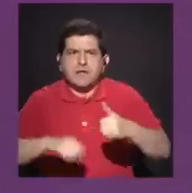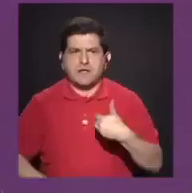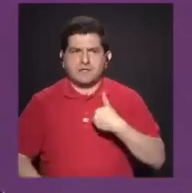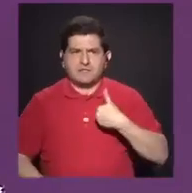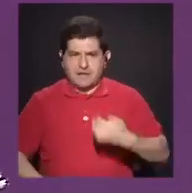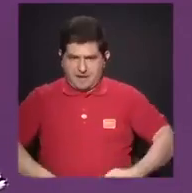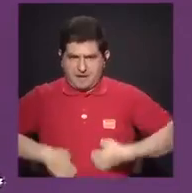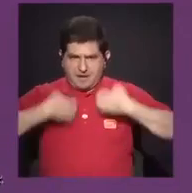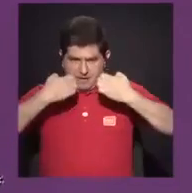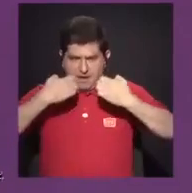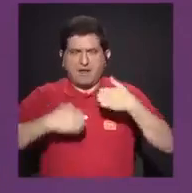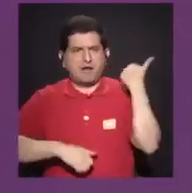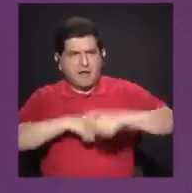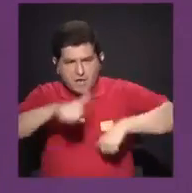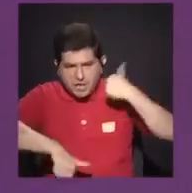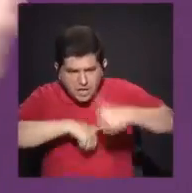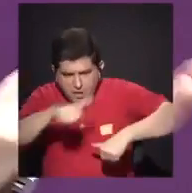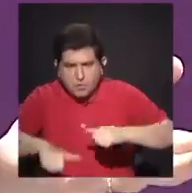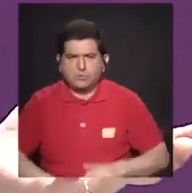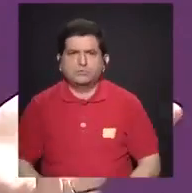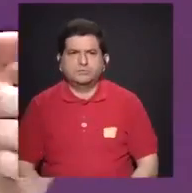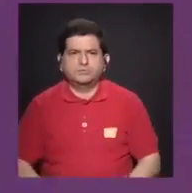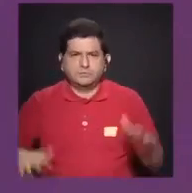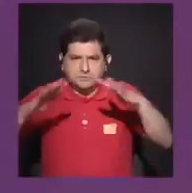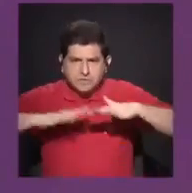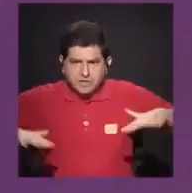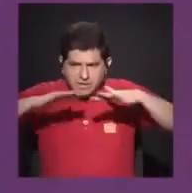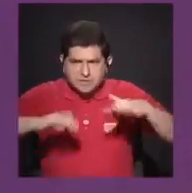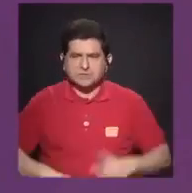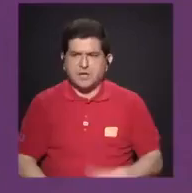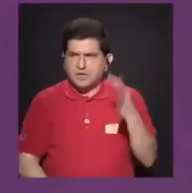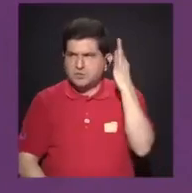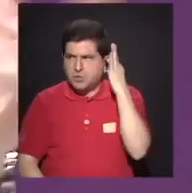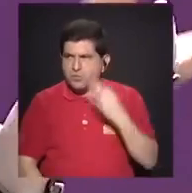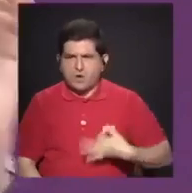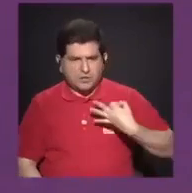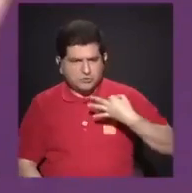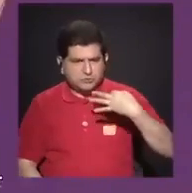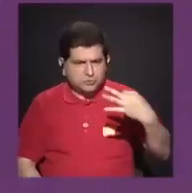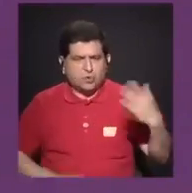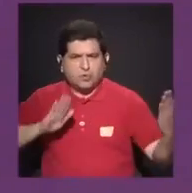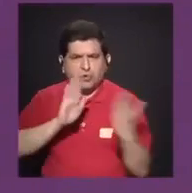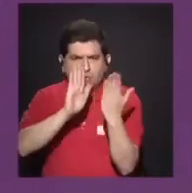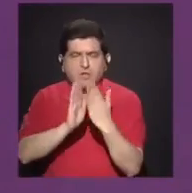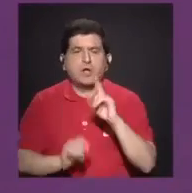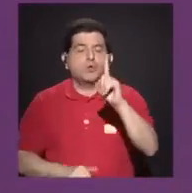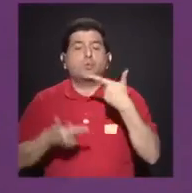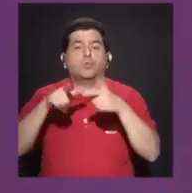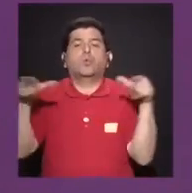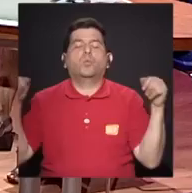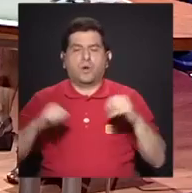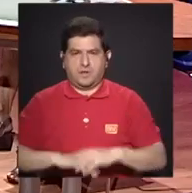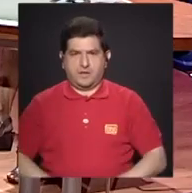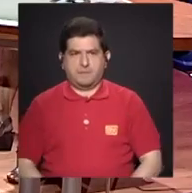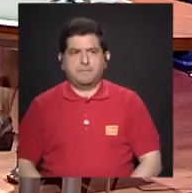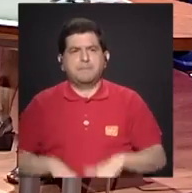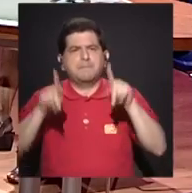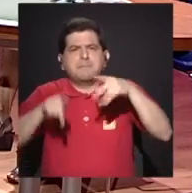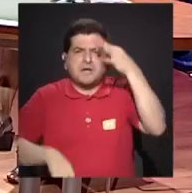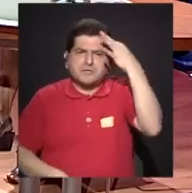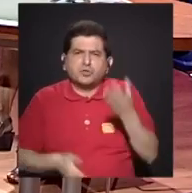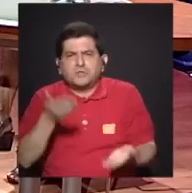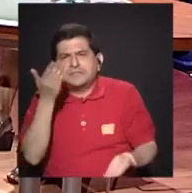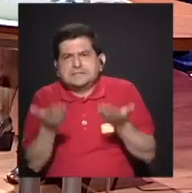existencia y se constituyó en una lucha. Entonces son los ámbitos de resistencia de las mujeres en la vida cotidiana y una de ellas es el lenguaje. Claro, y la gente piensa